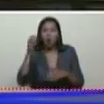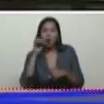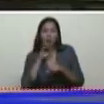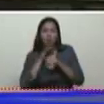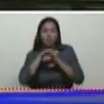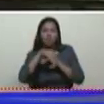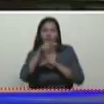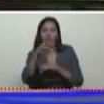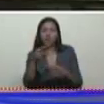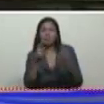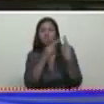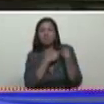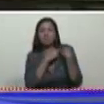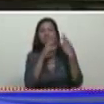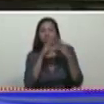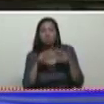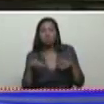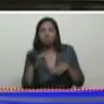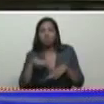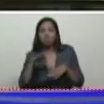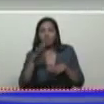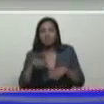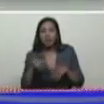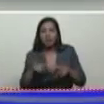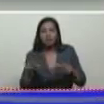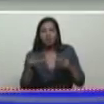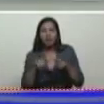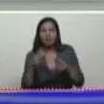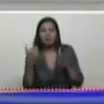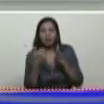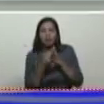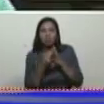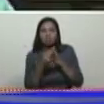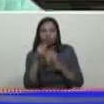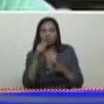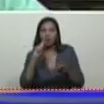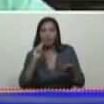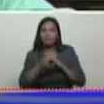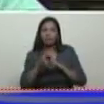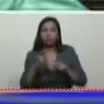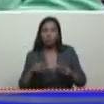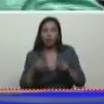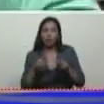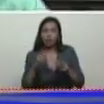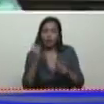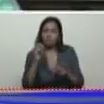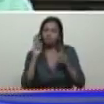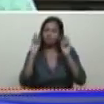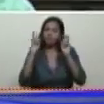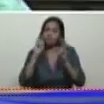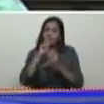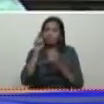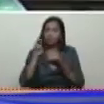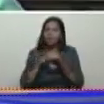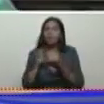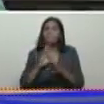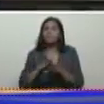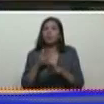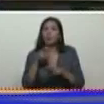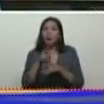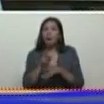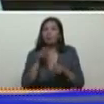responsable de que la gente sepa dónde están los centros de vacunación. Convertirlo esto. Estos son temas nacionales. A veces uno anda con el